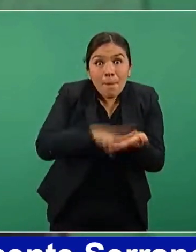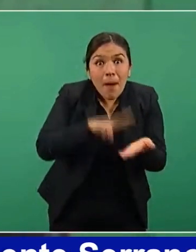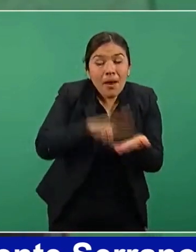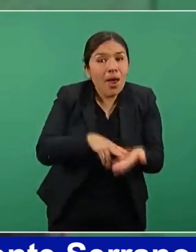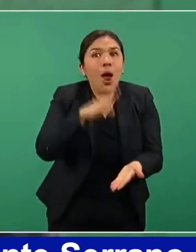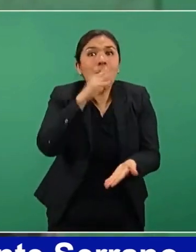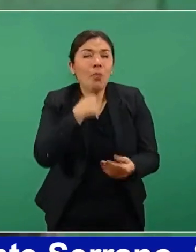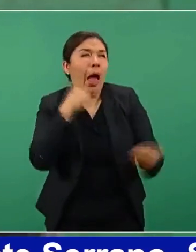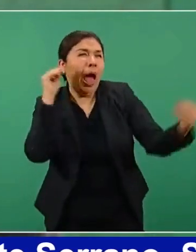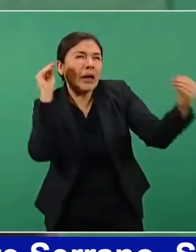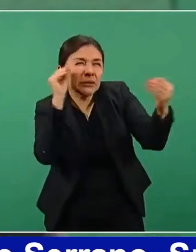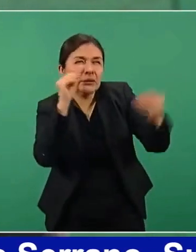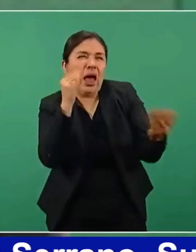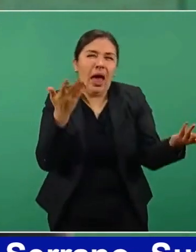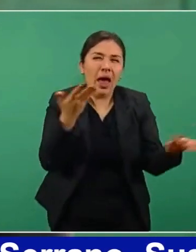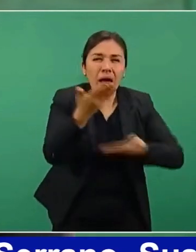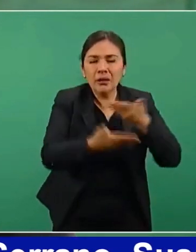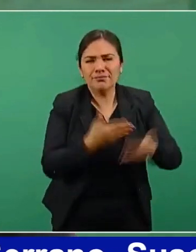Entonces,